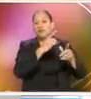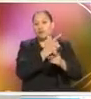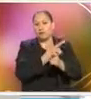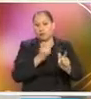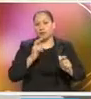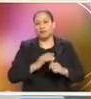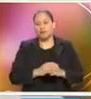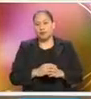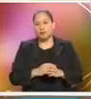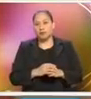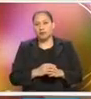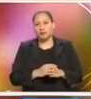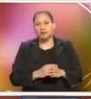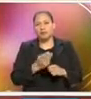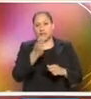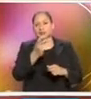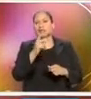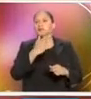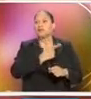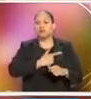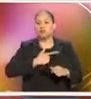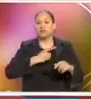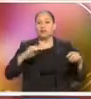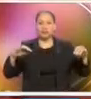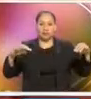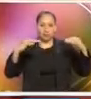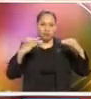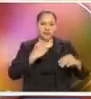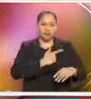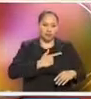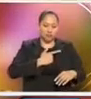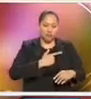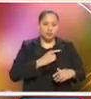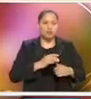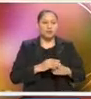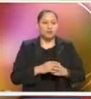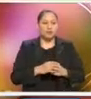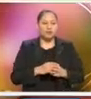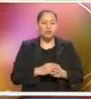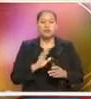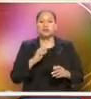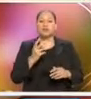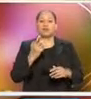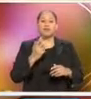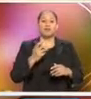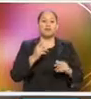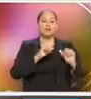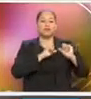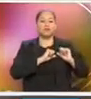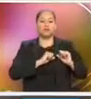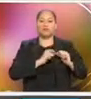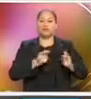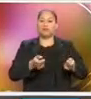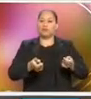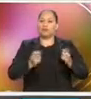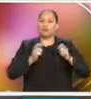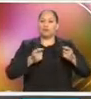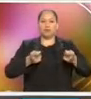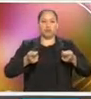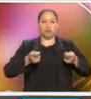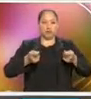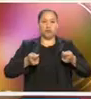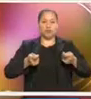Entonces, claro, es una manera de llamar la atención, no es una manera de ostentar ellos poder, ¿no? Entonces,